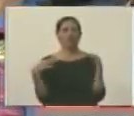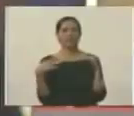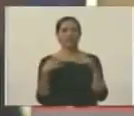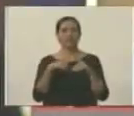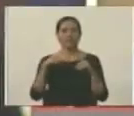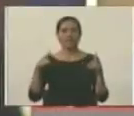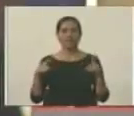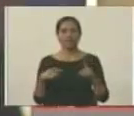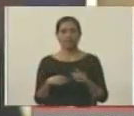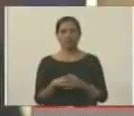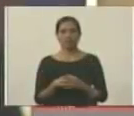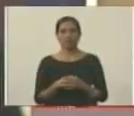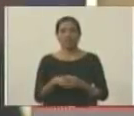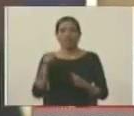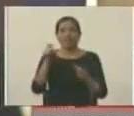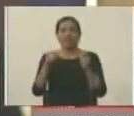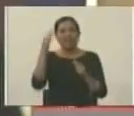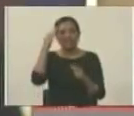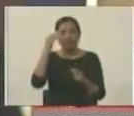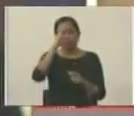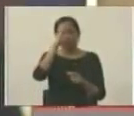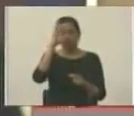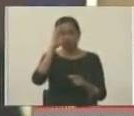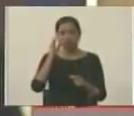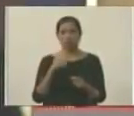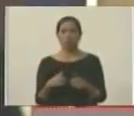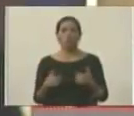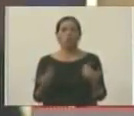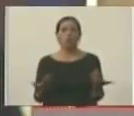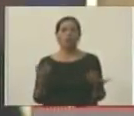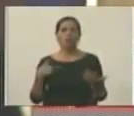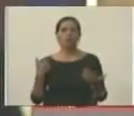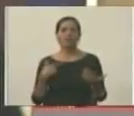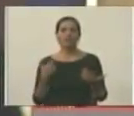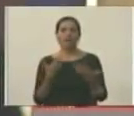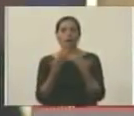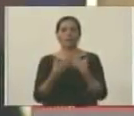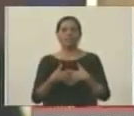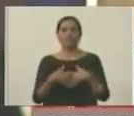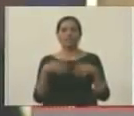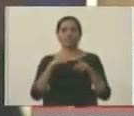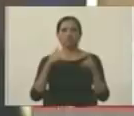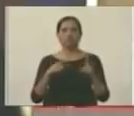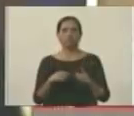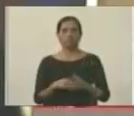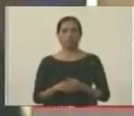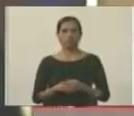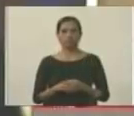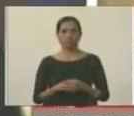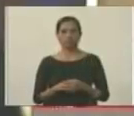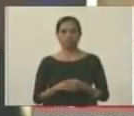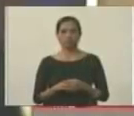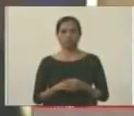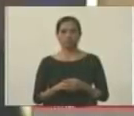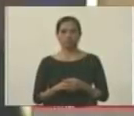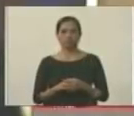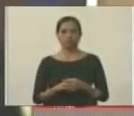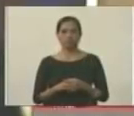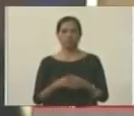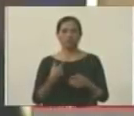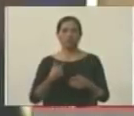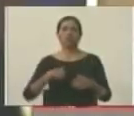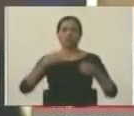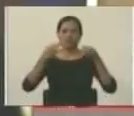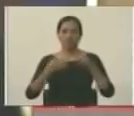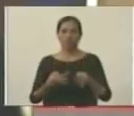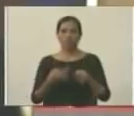tiempo real, que la gente sepa, Diosdado, cuándo va a tener administración de carga donde vive. Porque yo estoy seguro que la